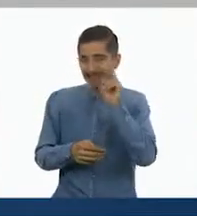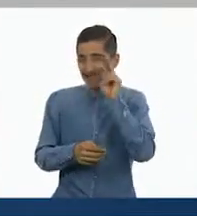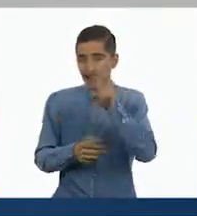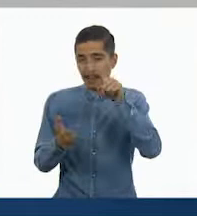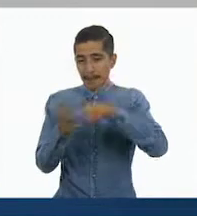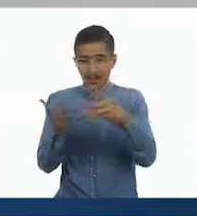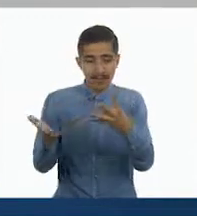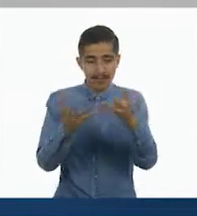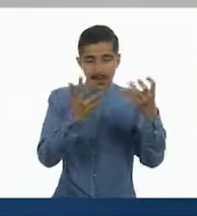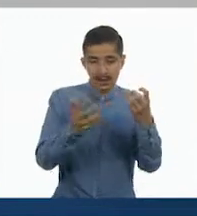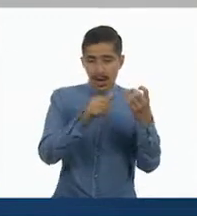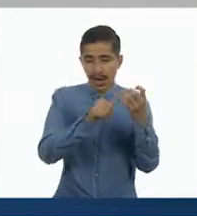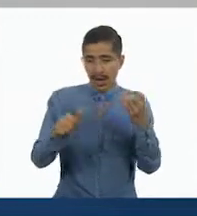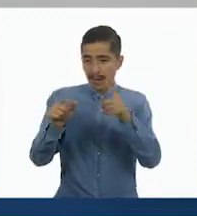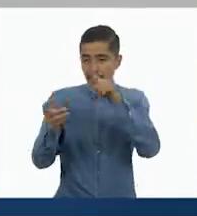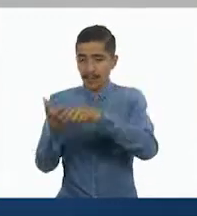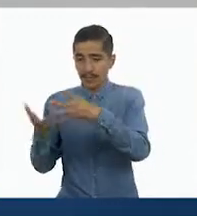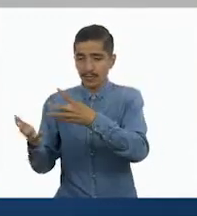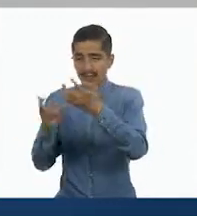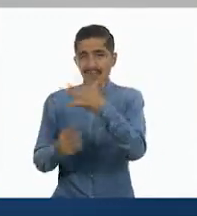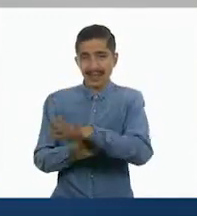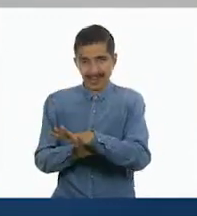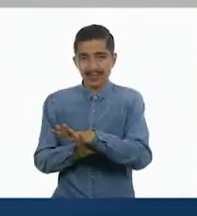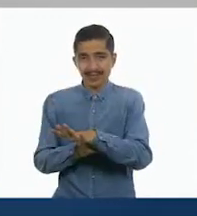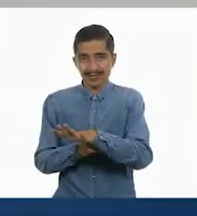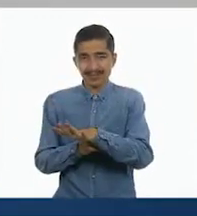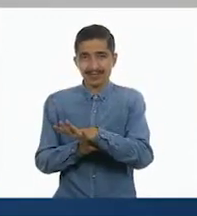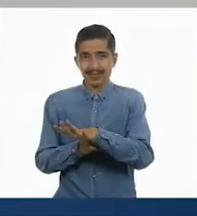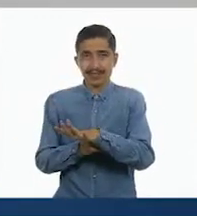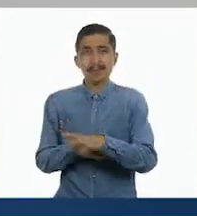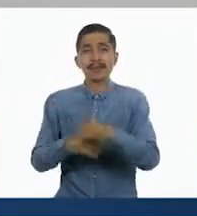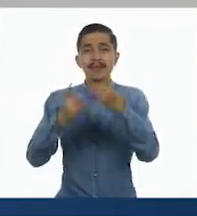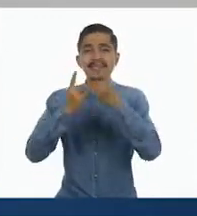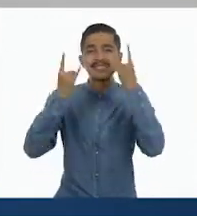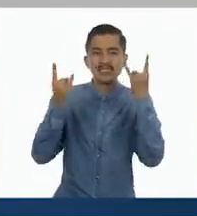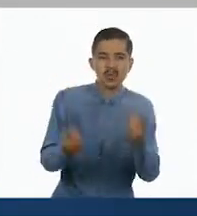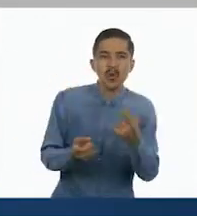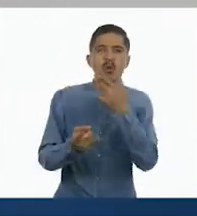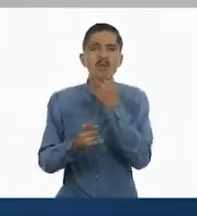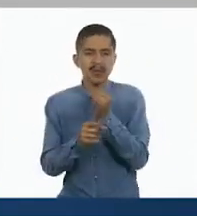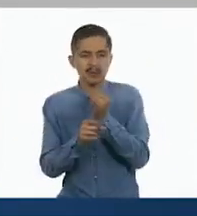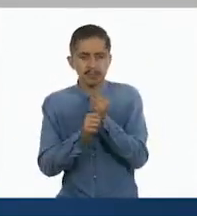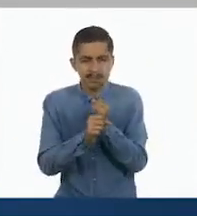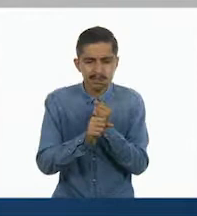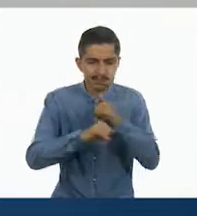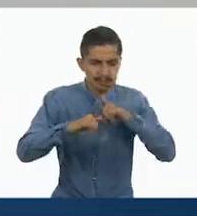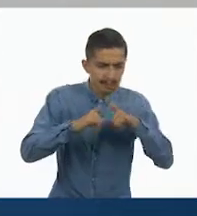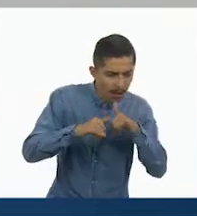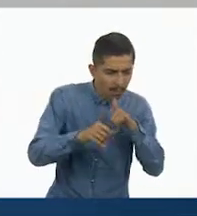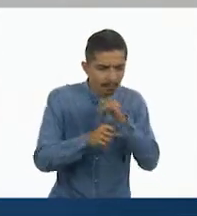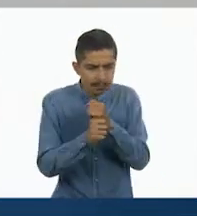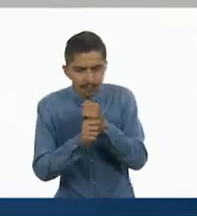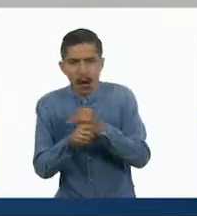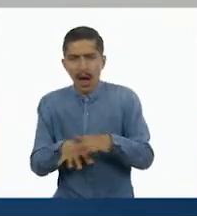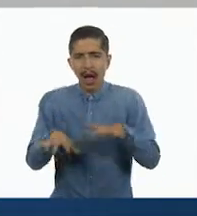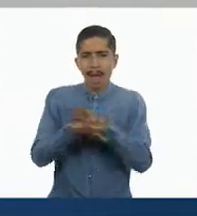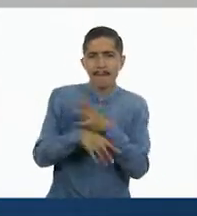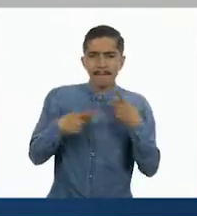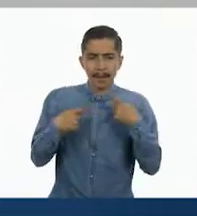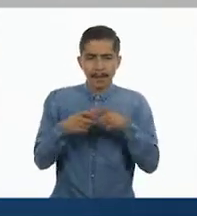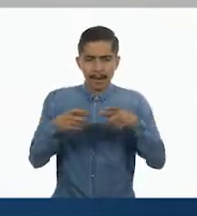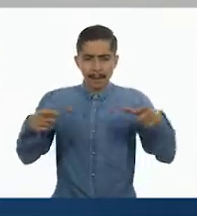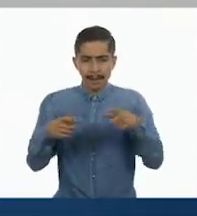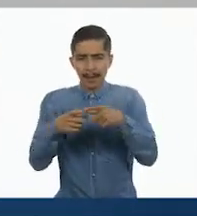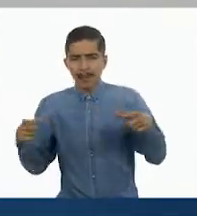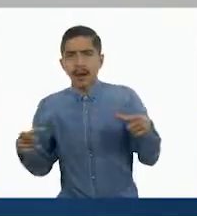entre 1900 a 1910. Los historiadores y demógrafos, que son los que estudian los cambios de la población,